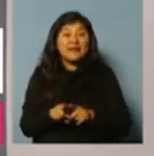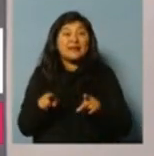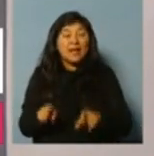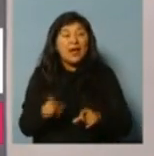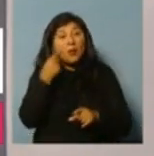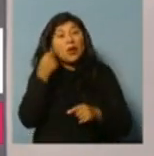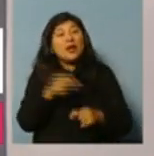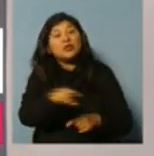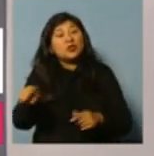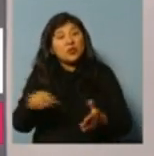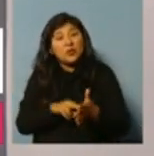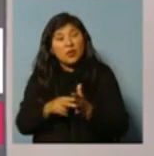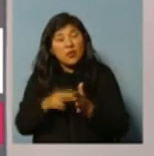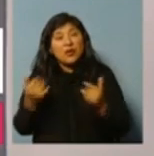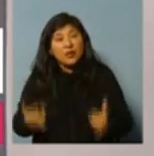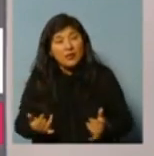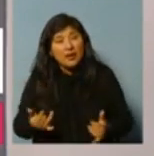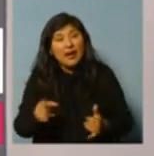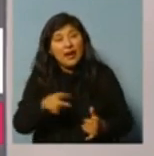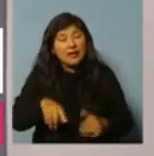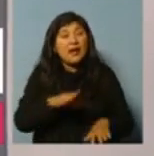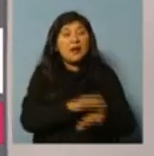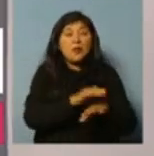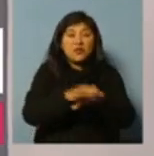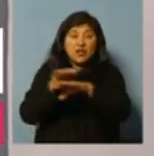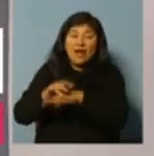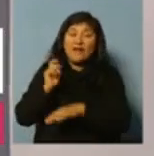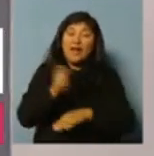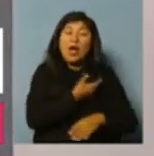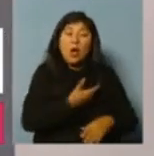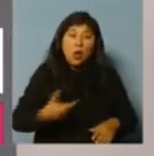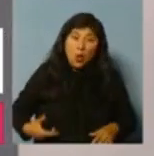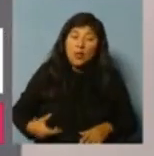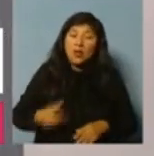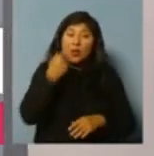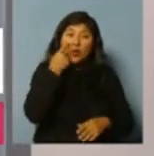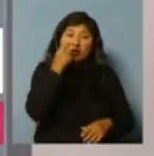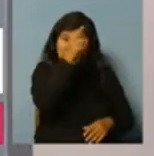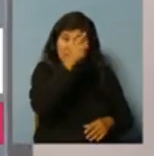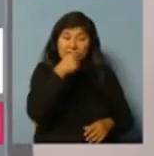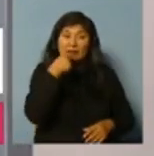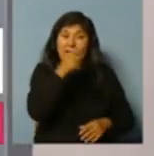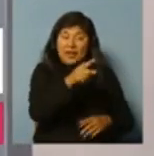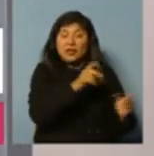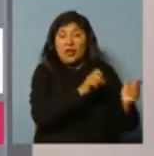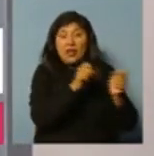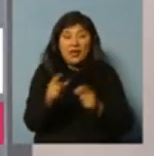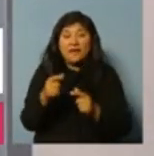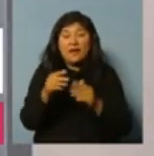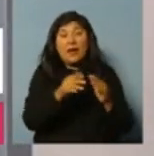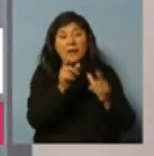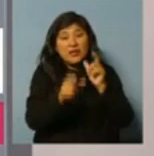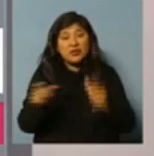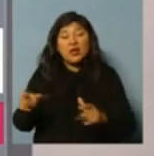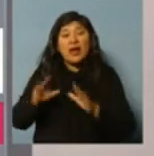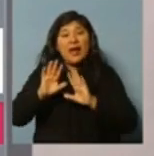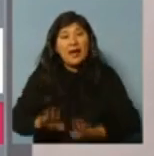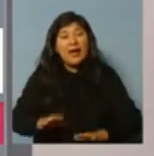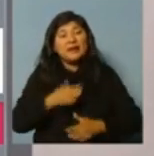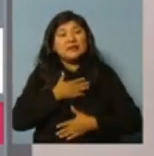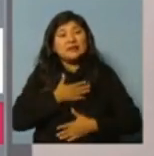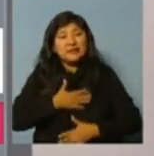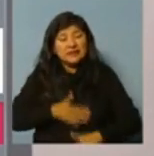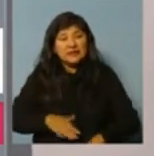que tienen hoy quien tienen la responsabilidad frente al ejecutivo municipal es calmar el hambre yo